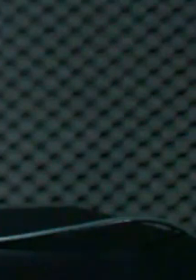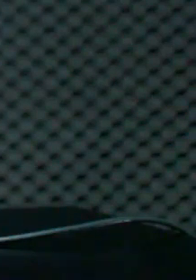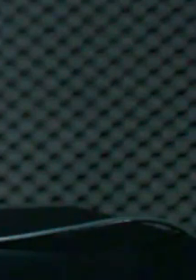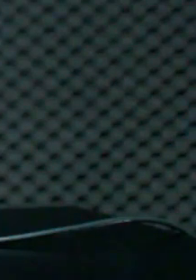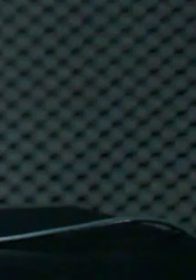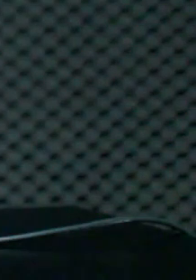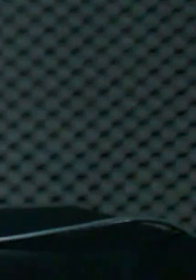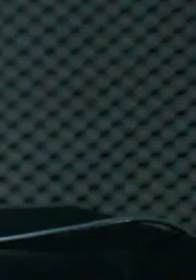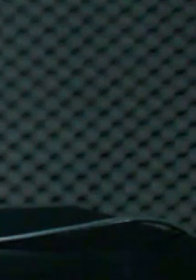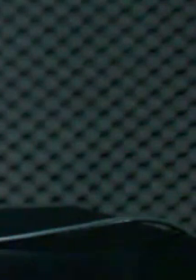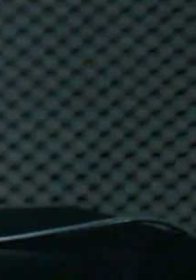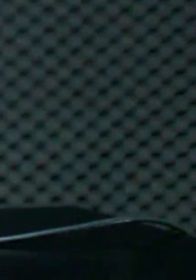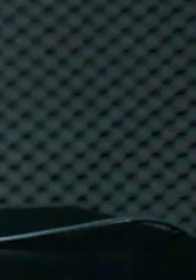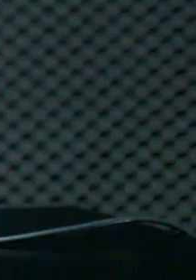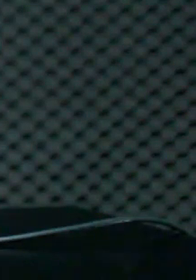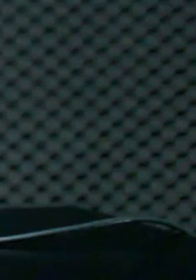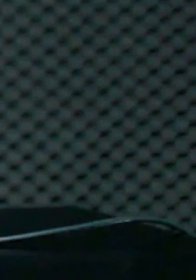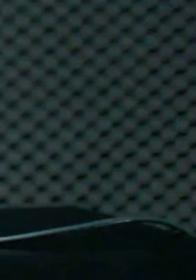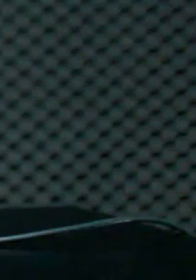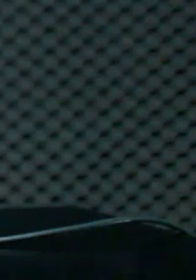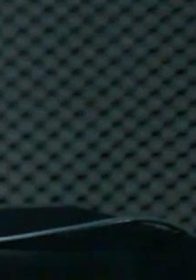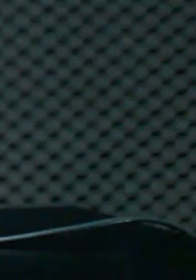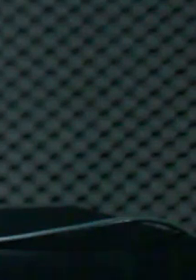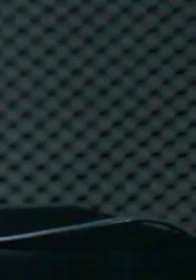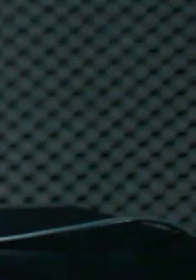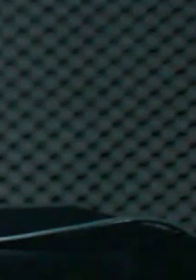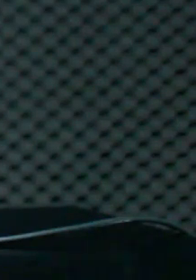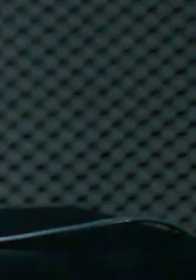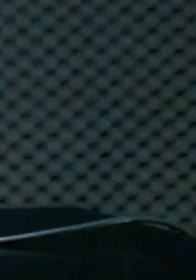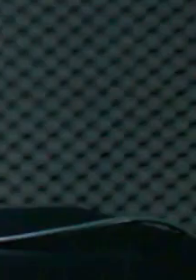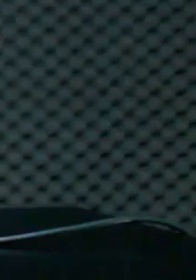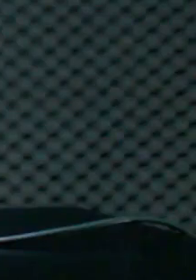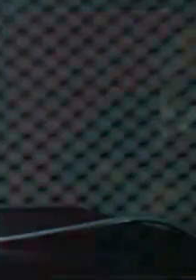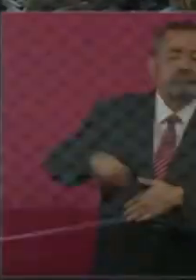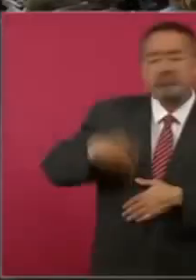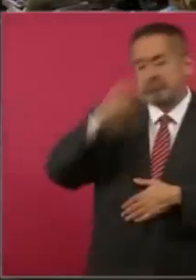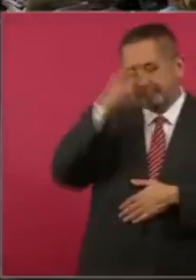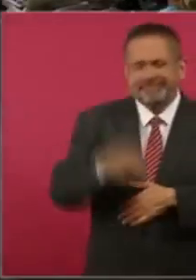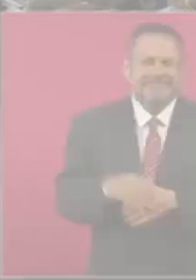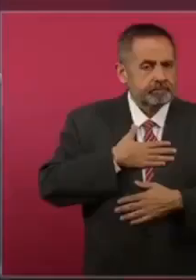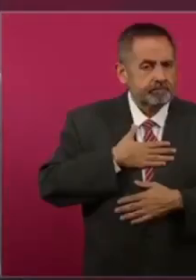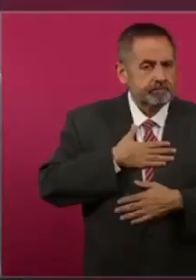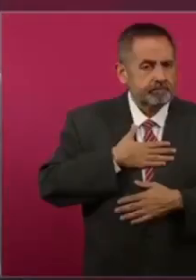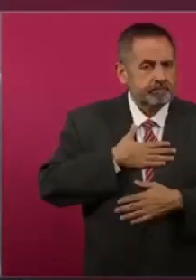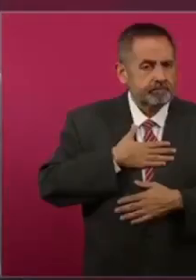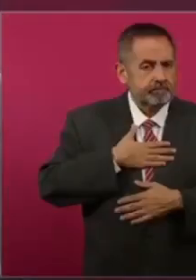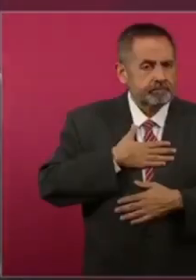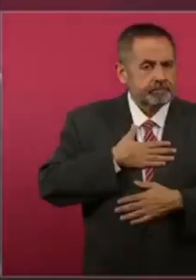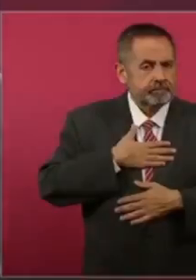a esto de que pues van a trabajar 16 horas diarias y No necesariamente descansarán las 8 escuchemos